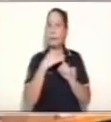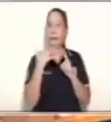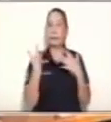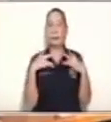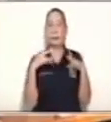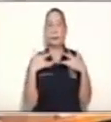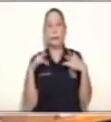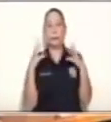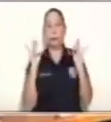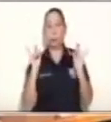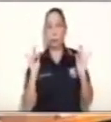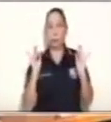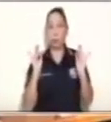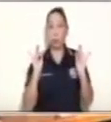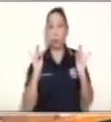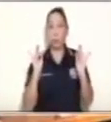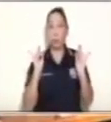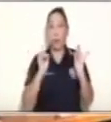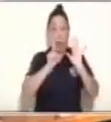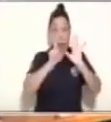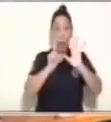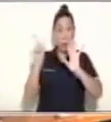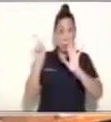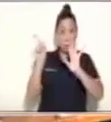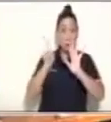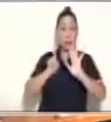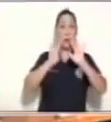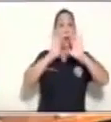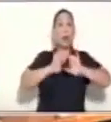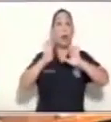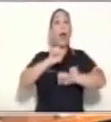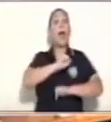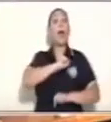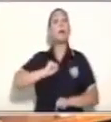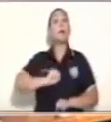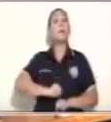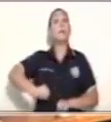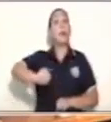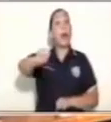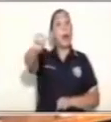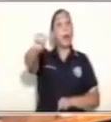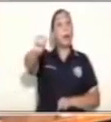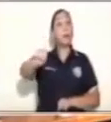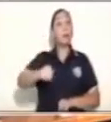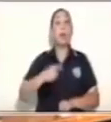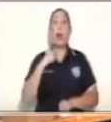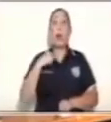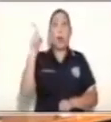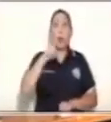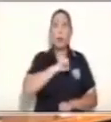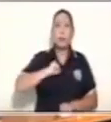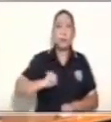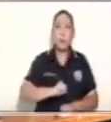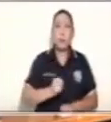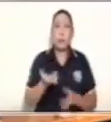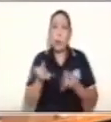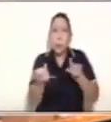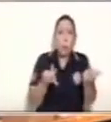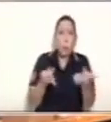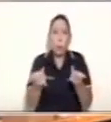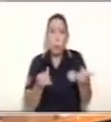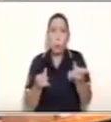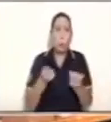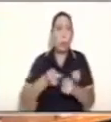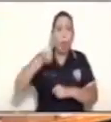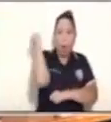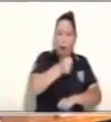país. Todos ellos son nuestros héroes. No usan capa, no vuelan, no usan